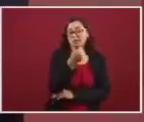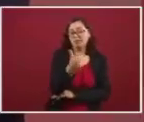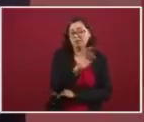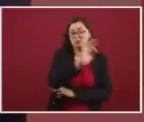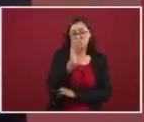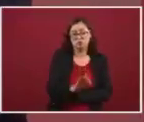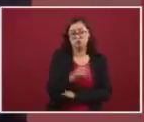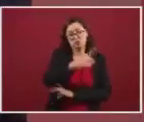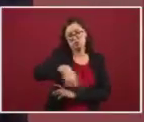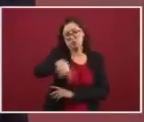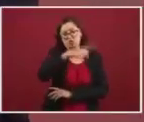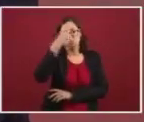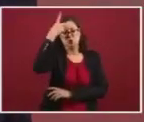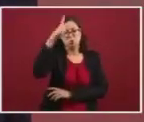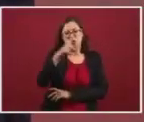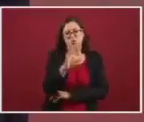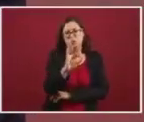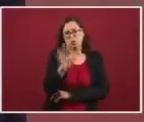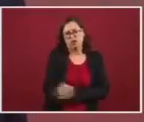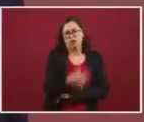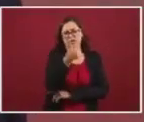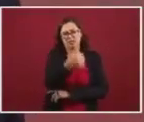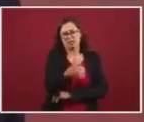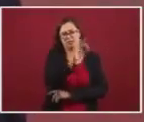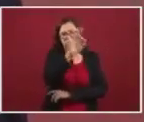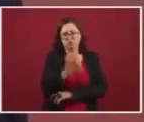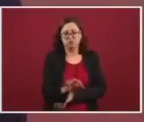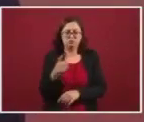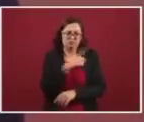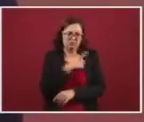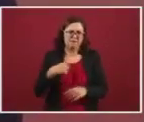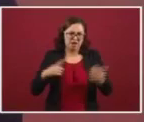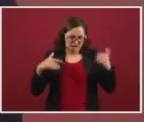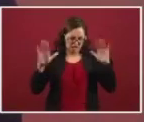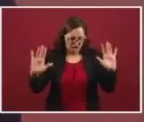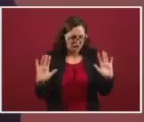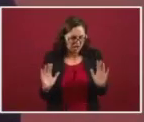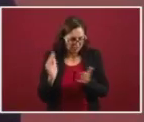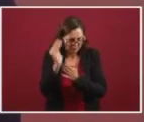energía, es para que hubiesen bajado los precios.